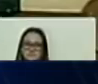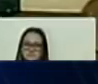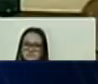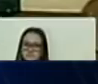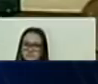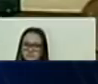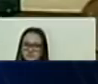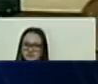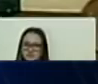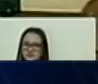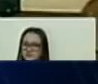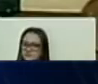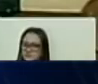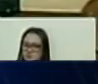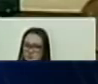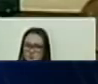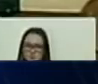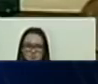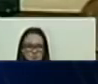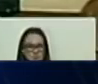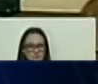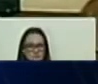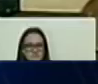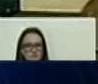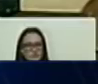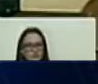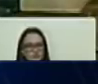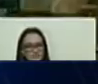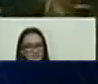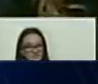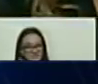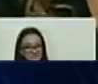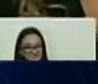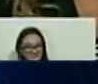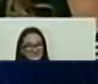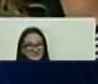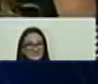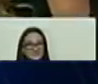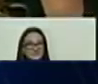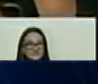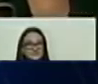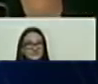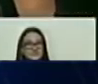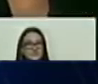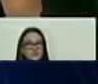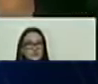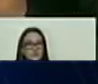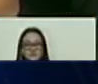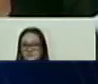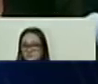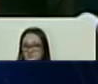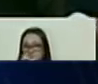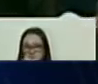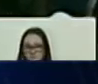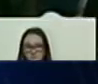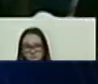de las 3 anteriores. Ustedes lo verán, porque hay una acumulación de deseos, de voluntades, de